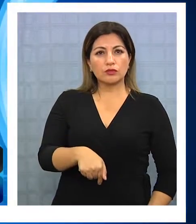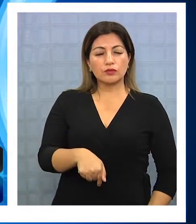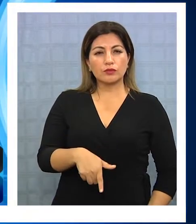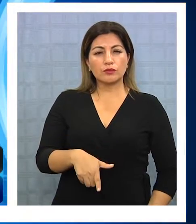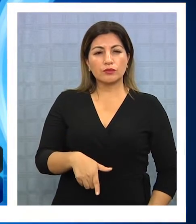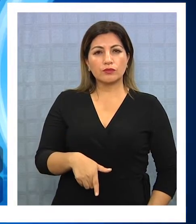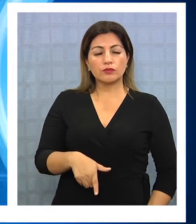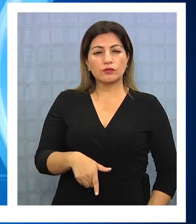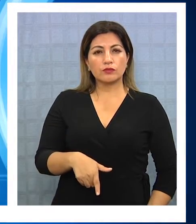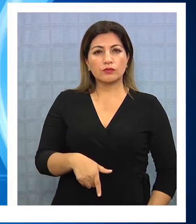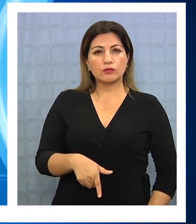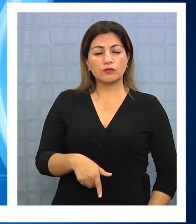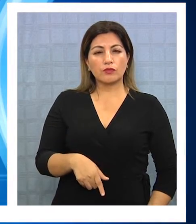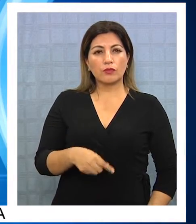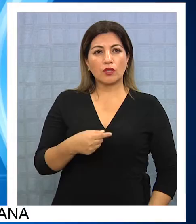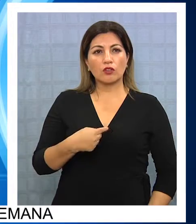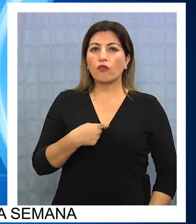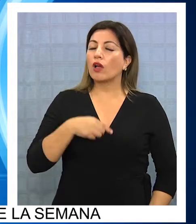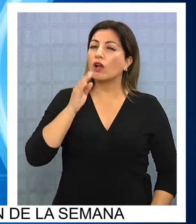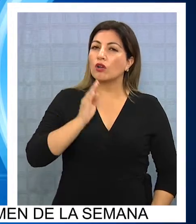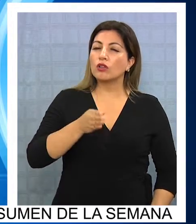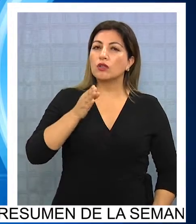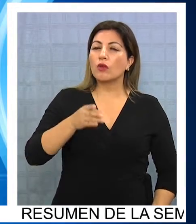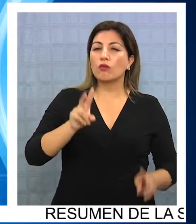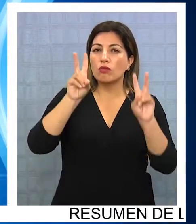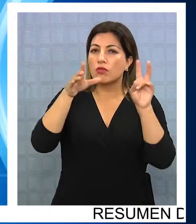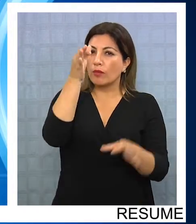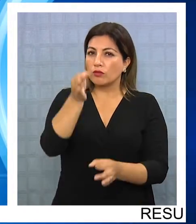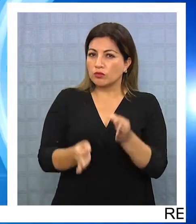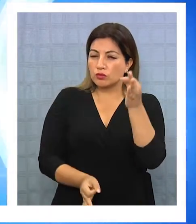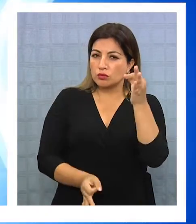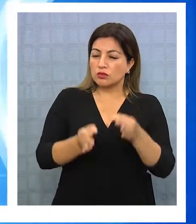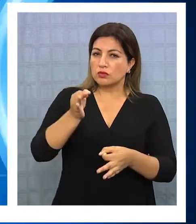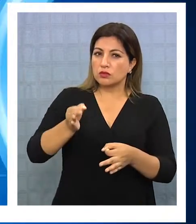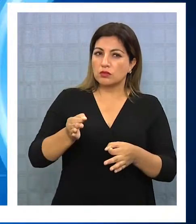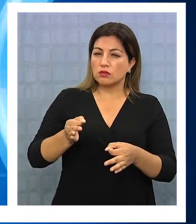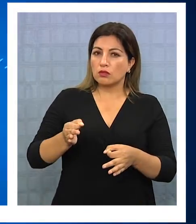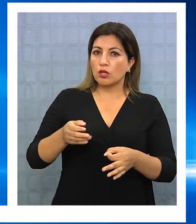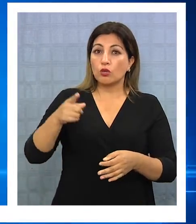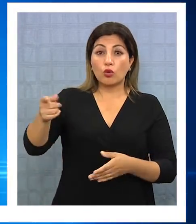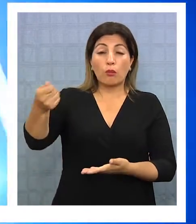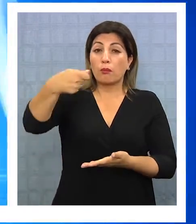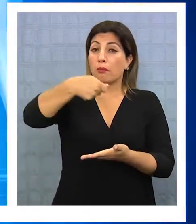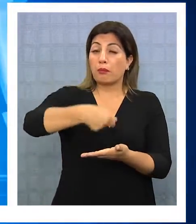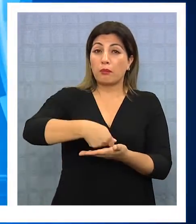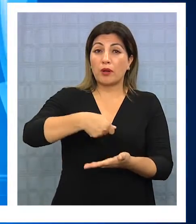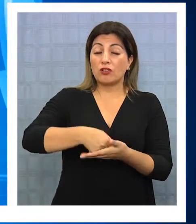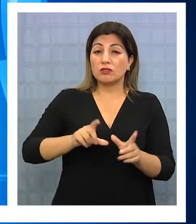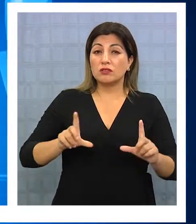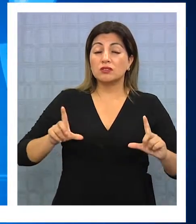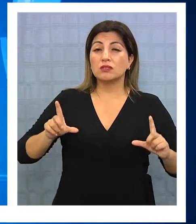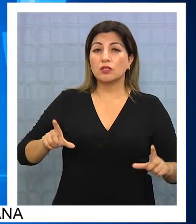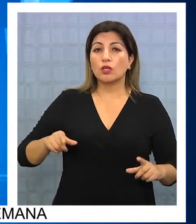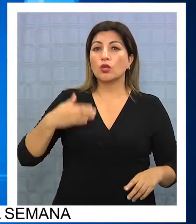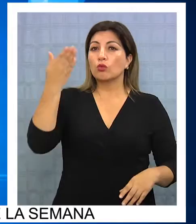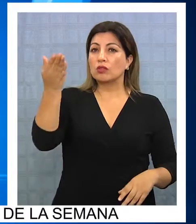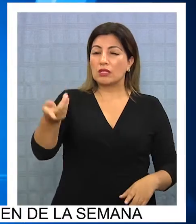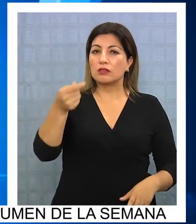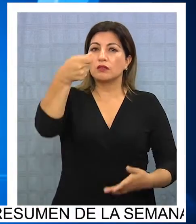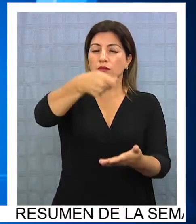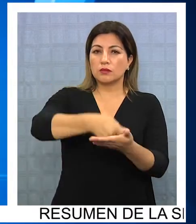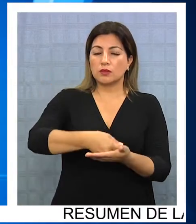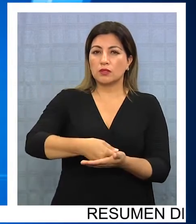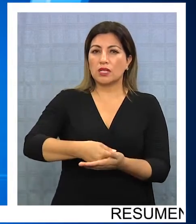voy a seguir acciones judiciales porque lo que no escapa de ustedes